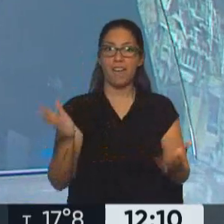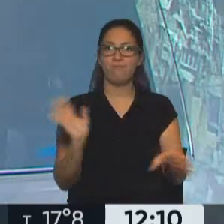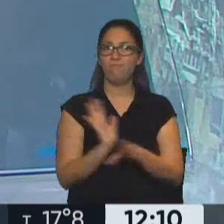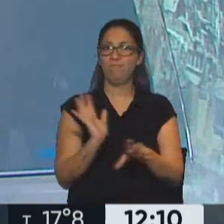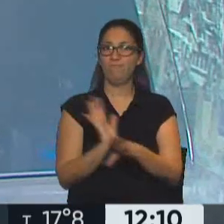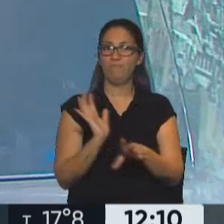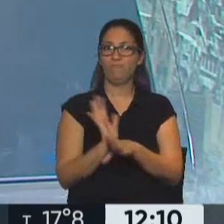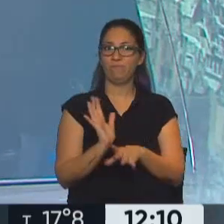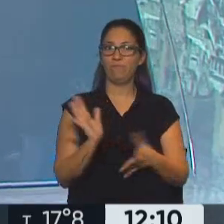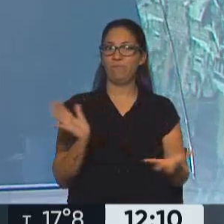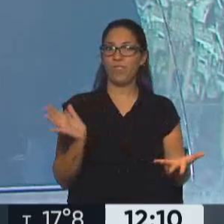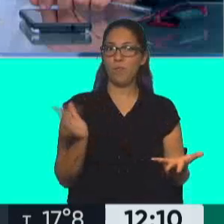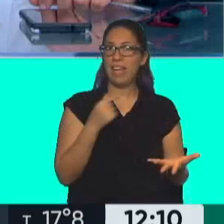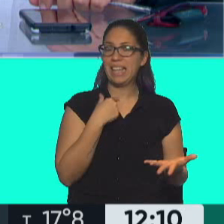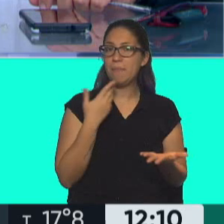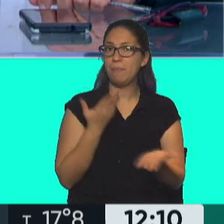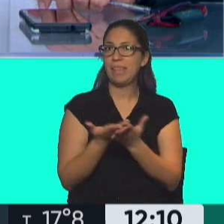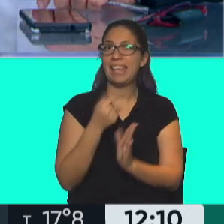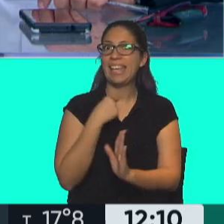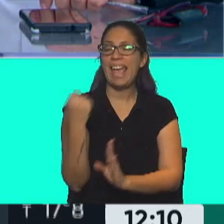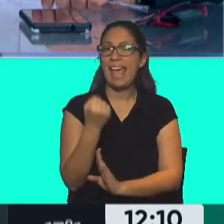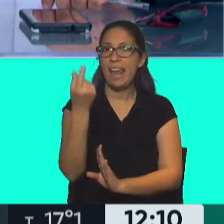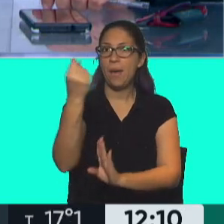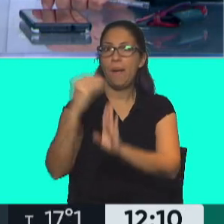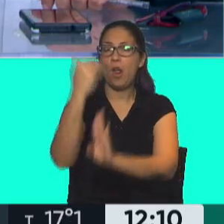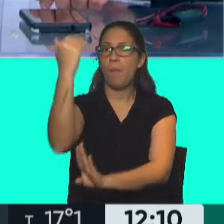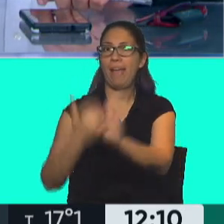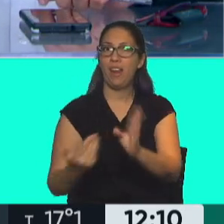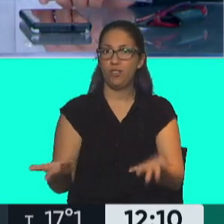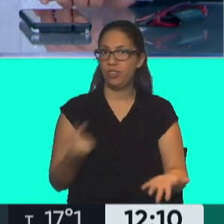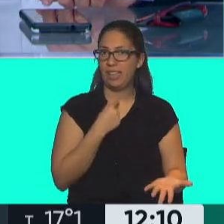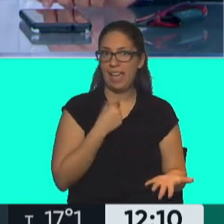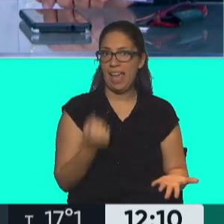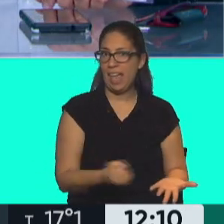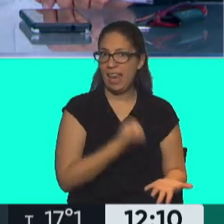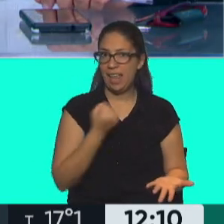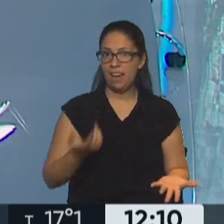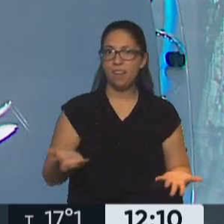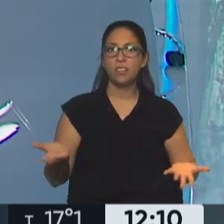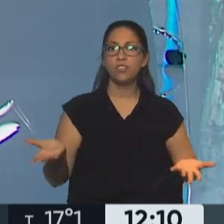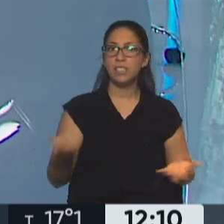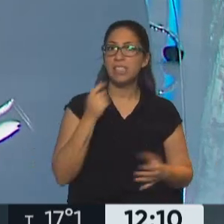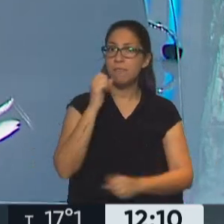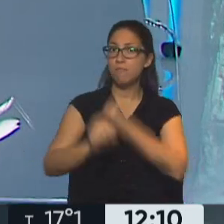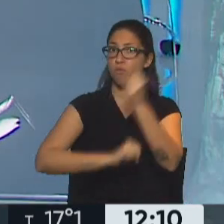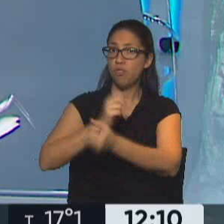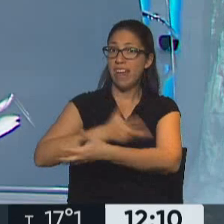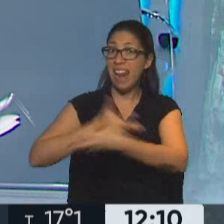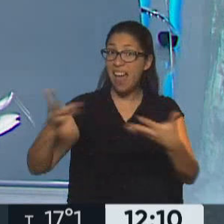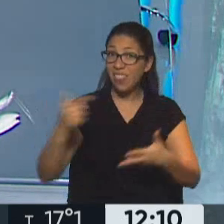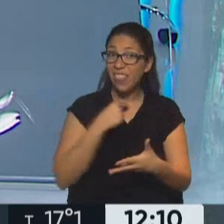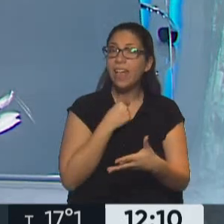indirectamente señalar que están pidiendo una devaluación. Está claro que tiene una definición en la devaluación. Ahora, si esos grandes productores quieren